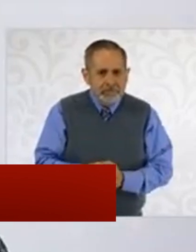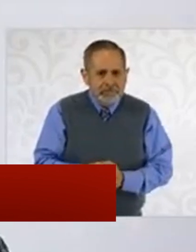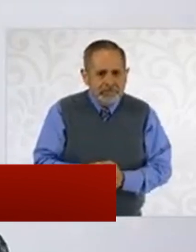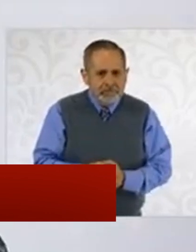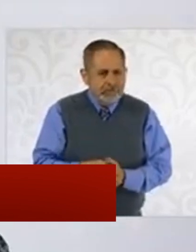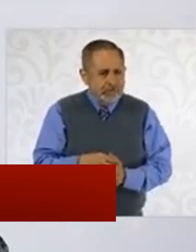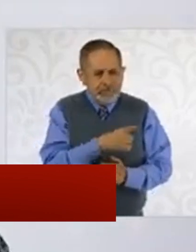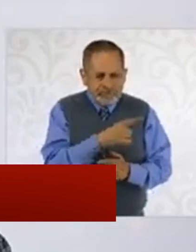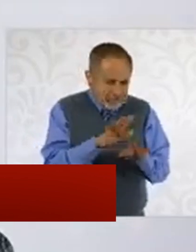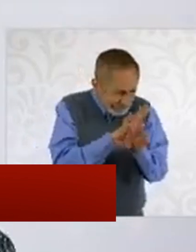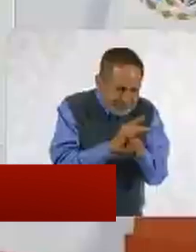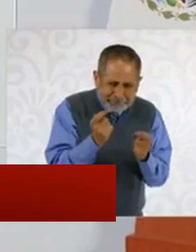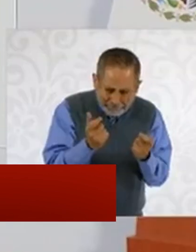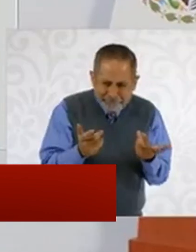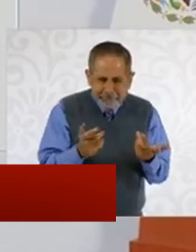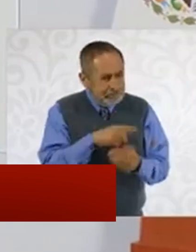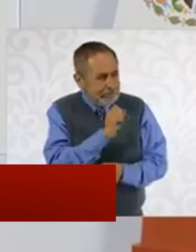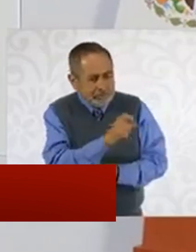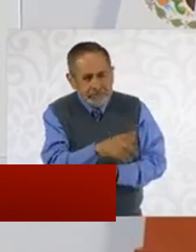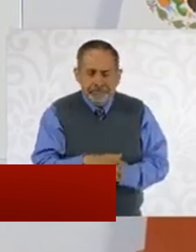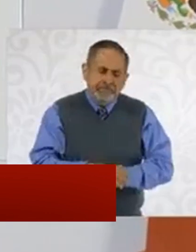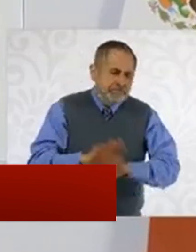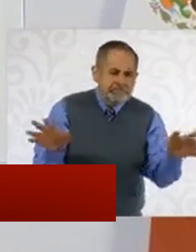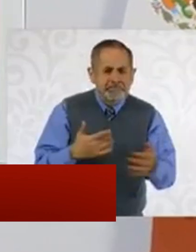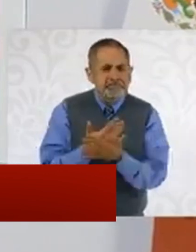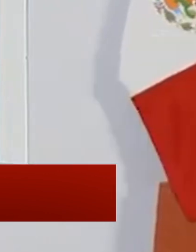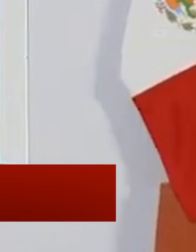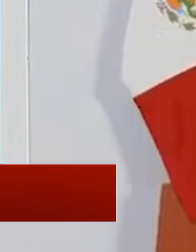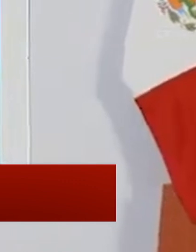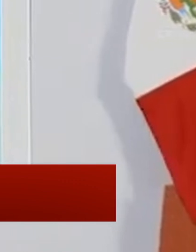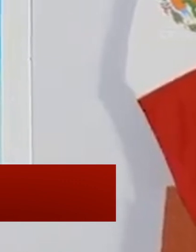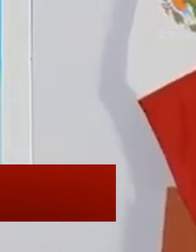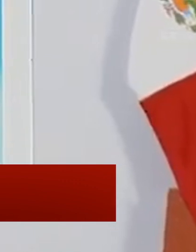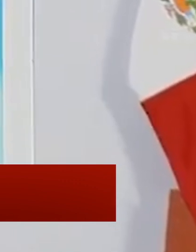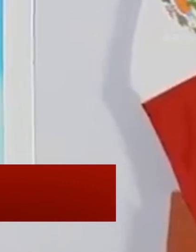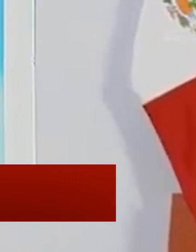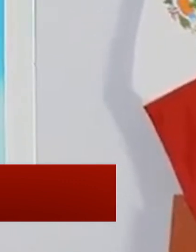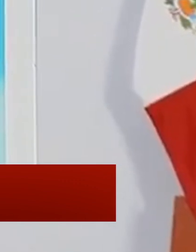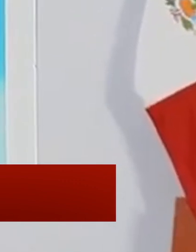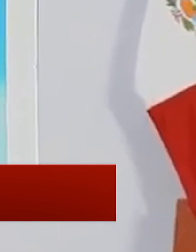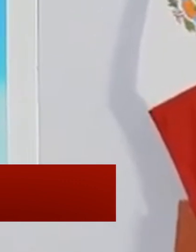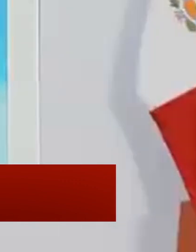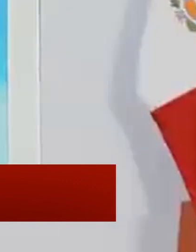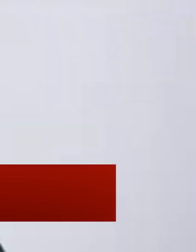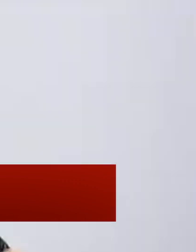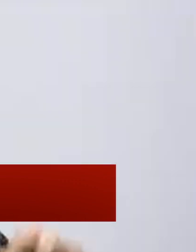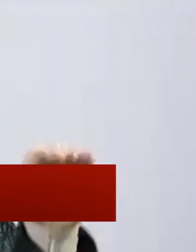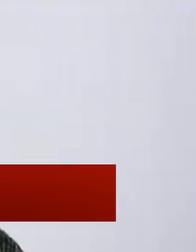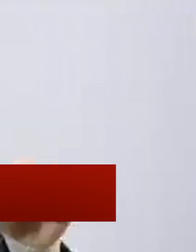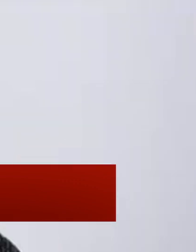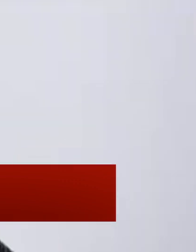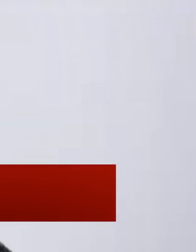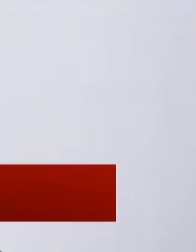Que balanceen un poquito, ¿no? Y vamos a esperar. Y a la gente decirles, primero que a mí me eligió